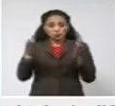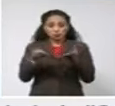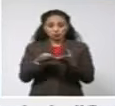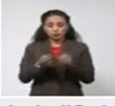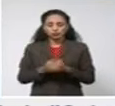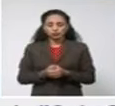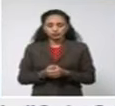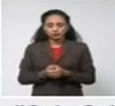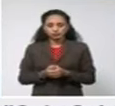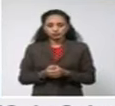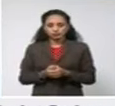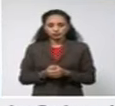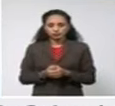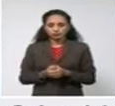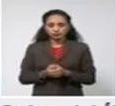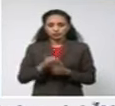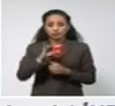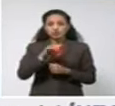hablando de